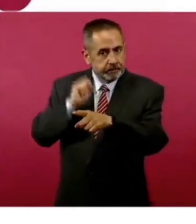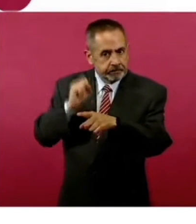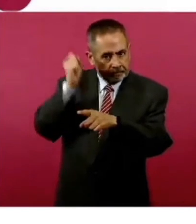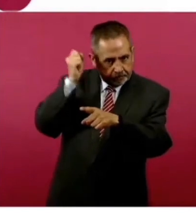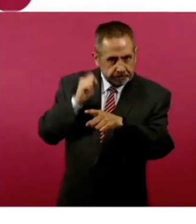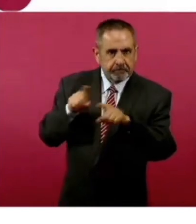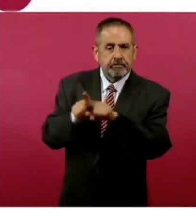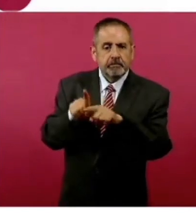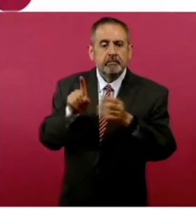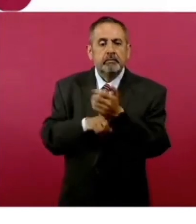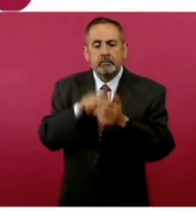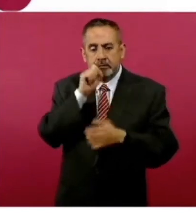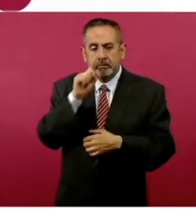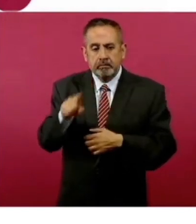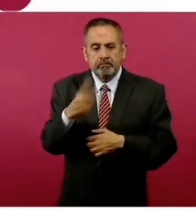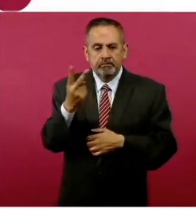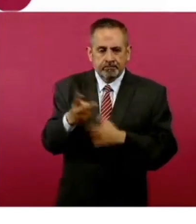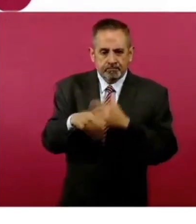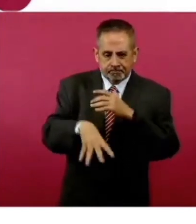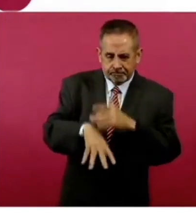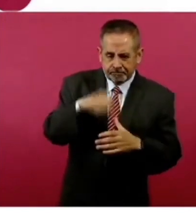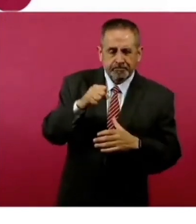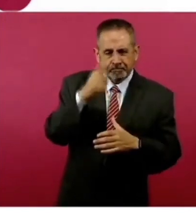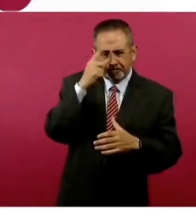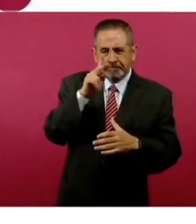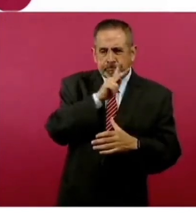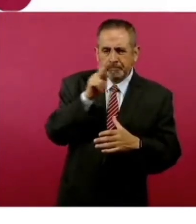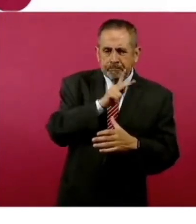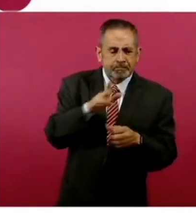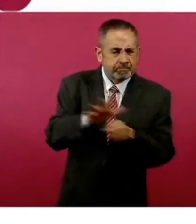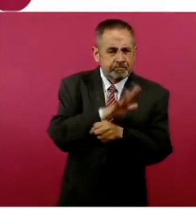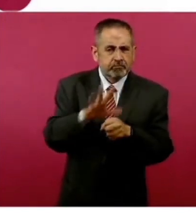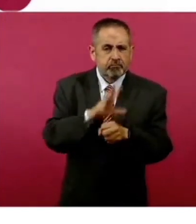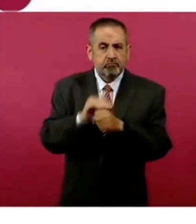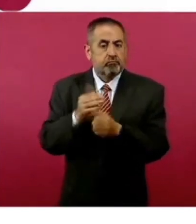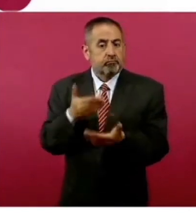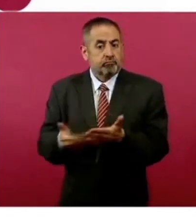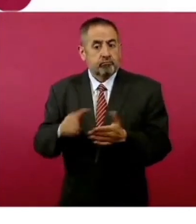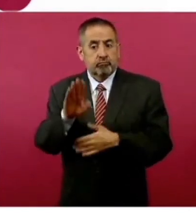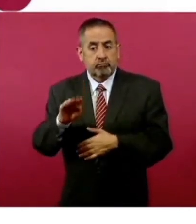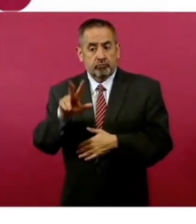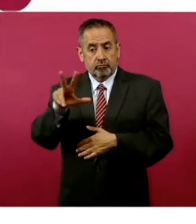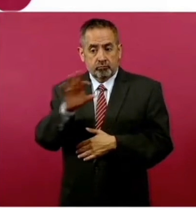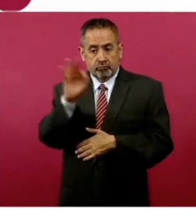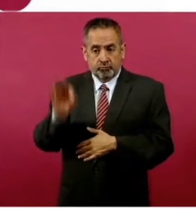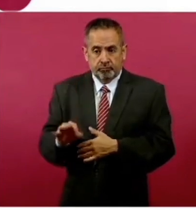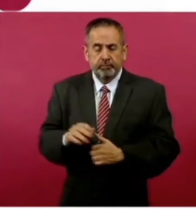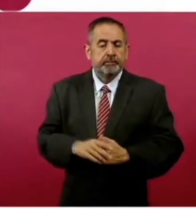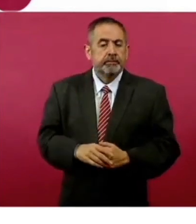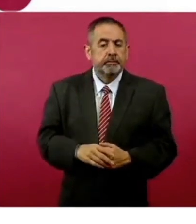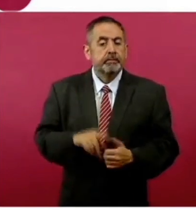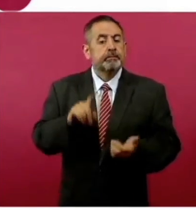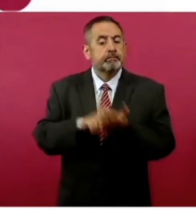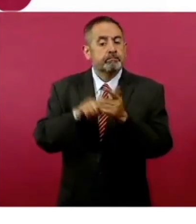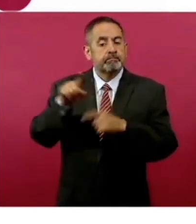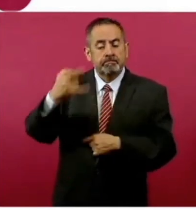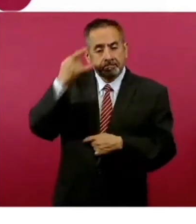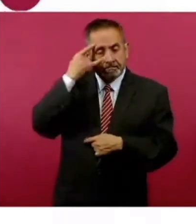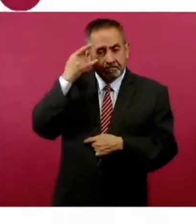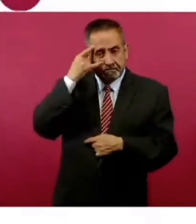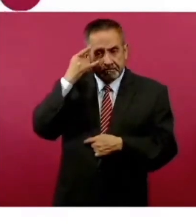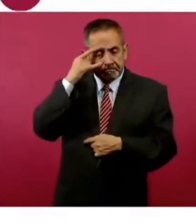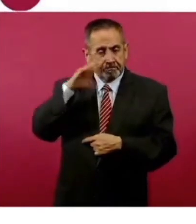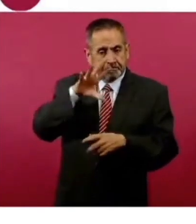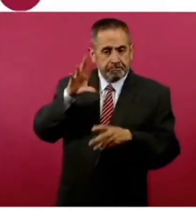calderas y tanques y dos bombas de vacío en la base que reporta el día de hoy Sinaloa es del 98% en el Estado de Campeche se